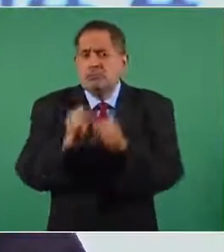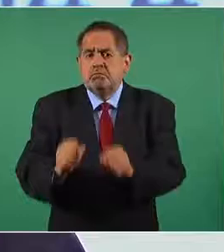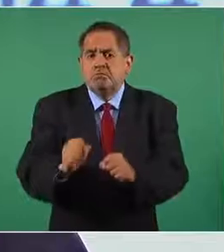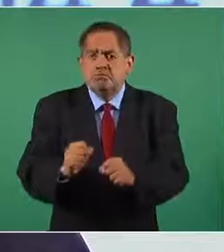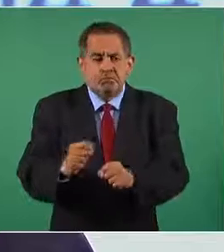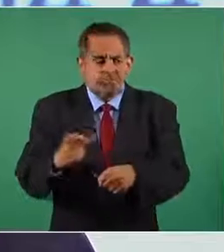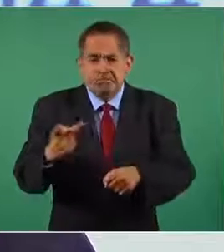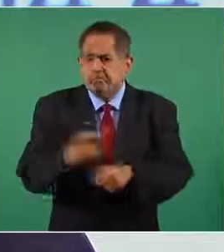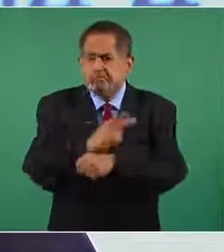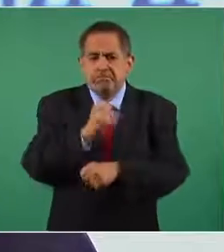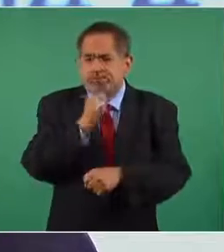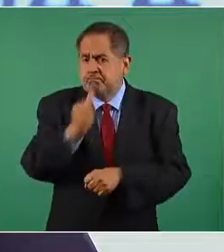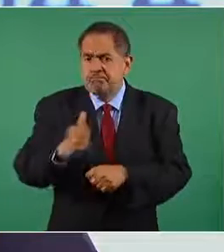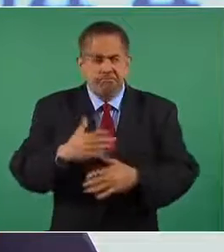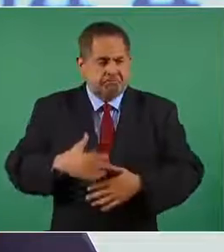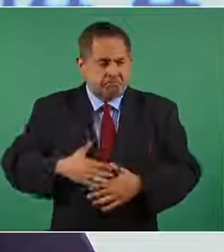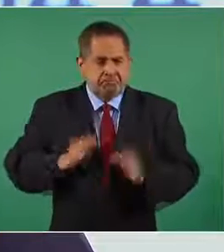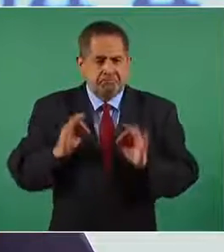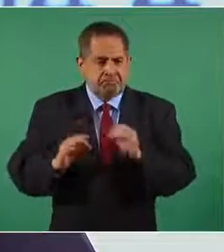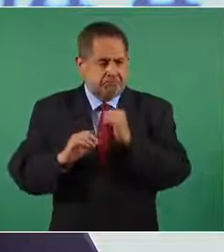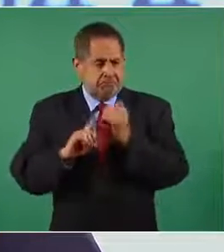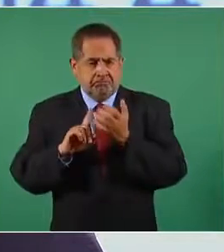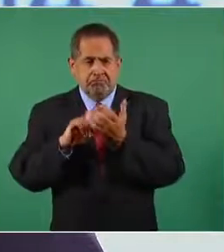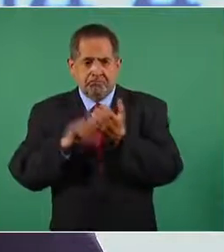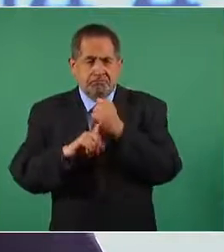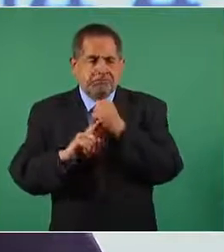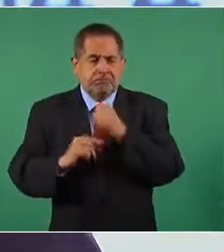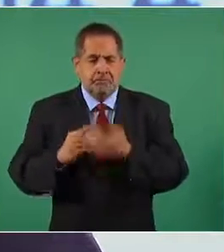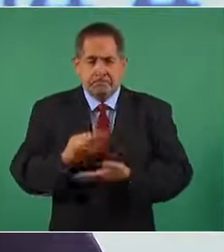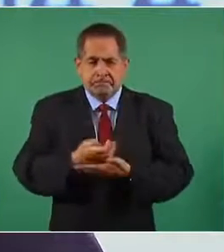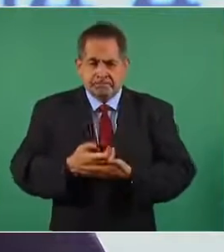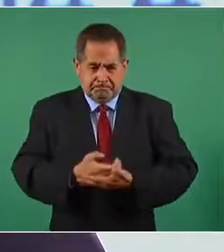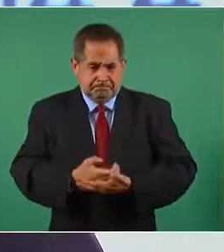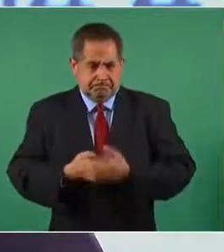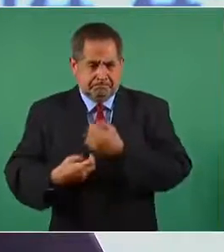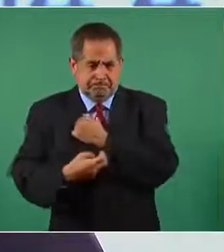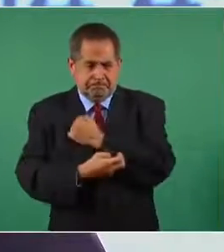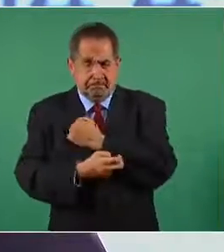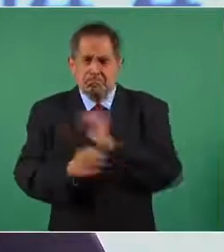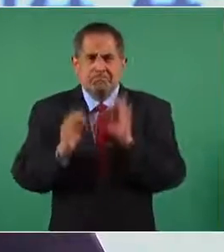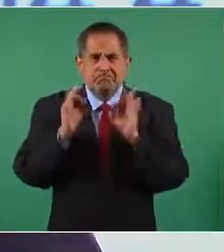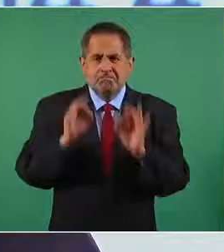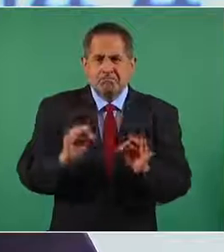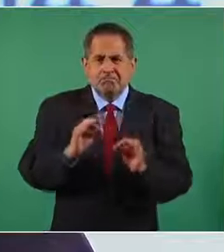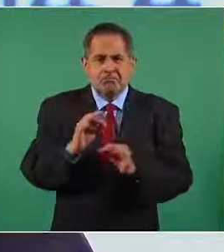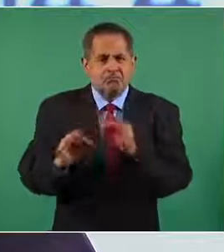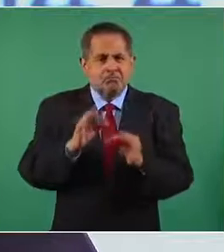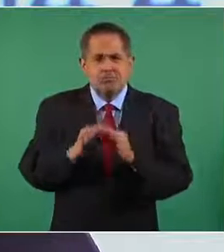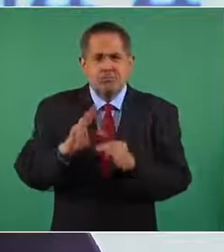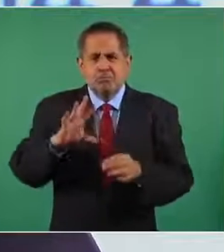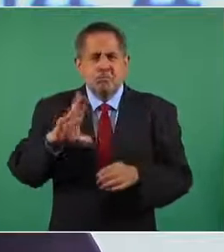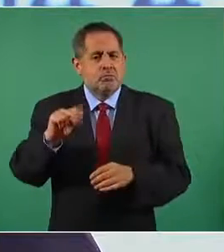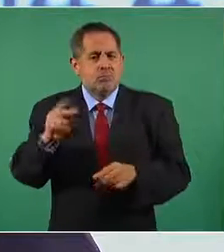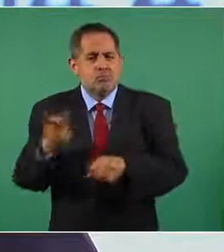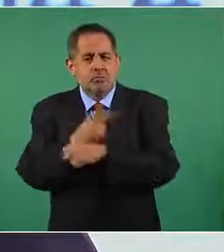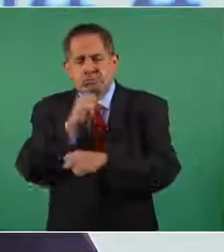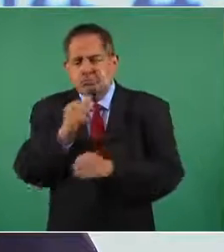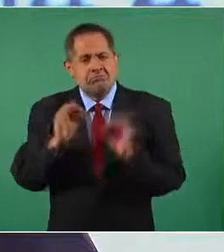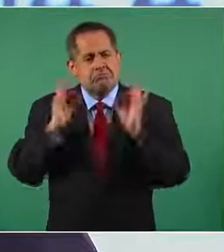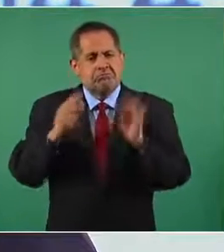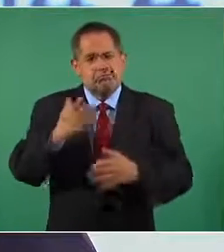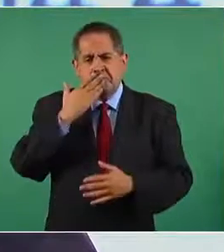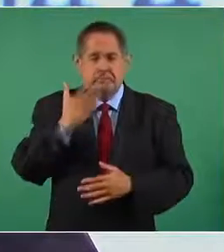la mujer embarazada, son seguras para el niño o niña en formación. Recordamos esto porque